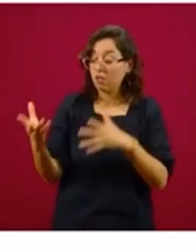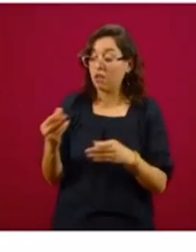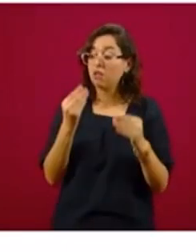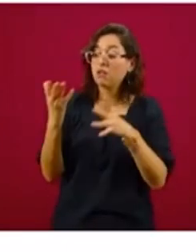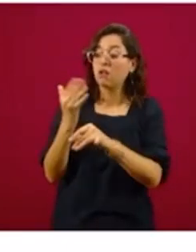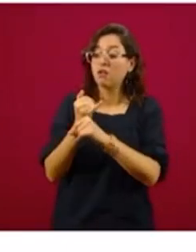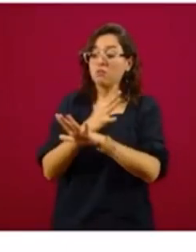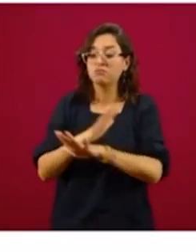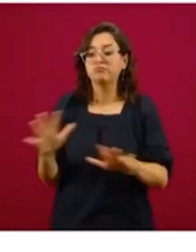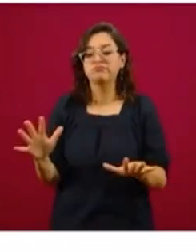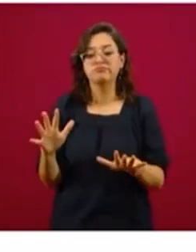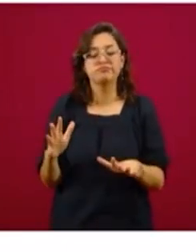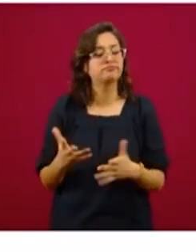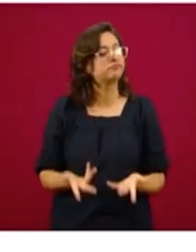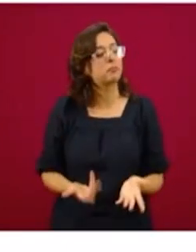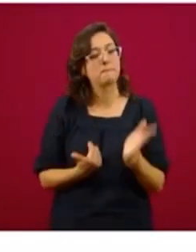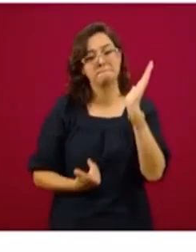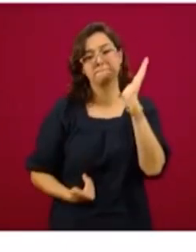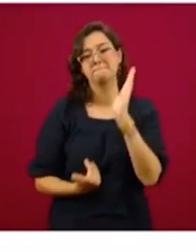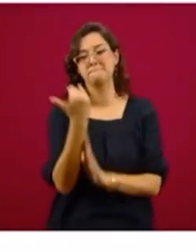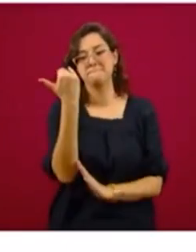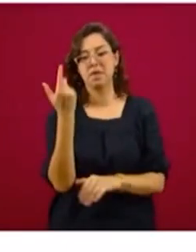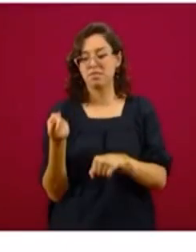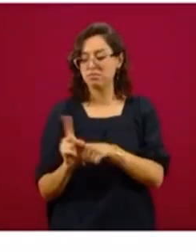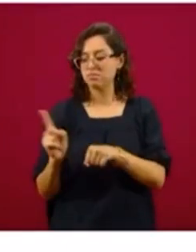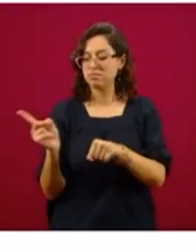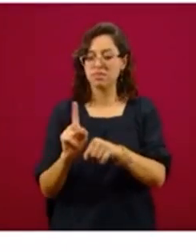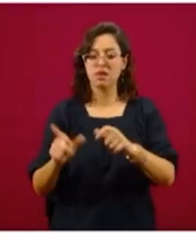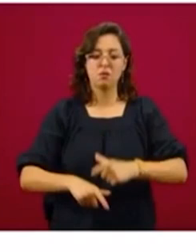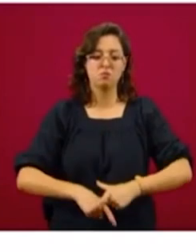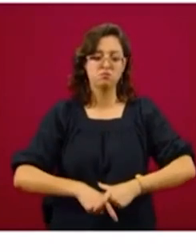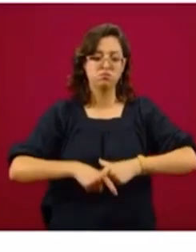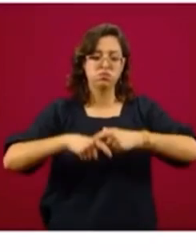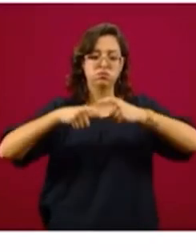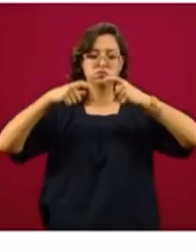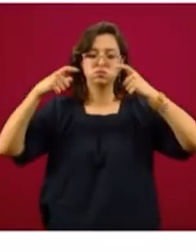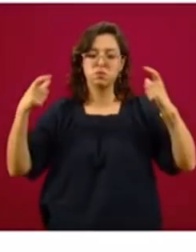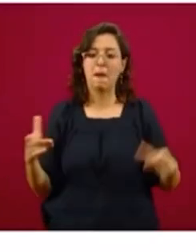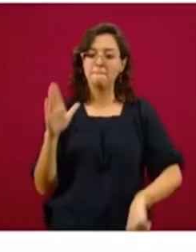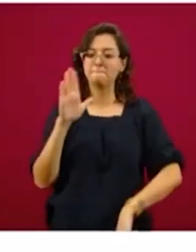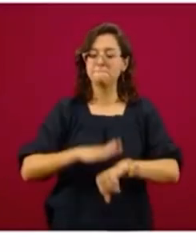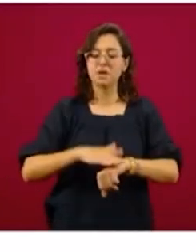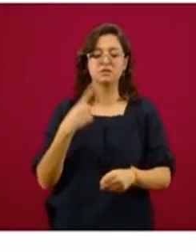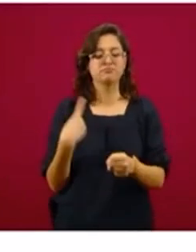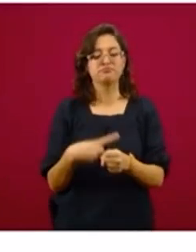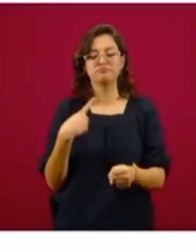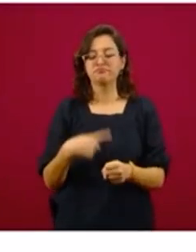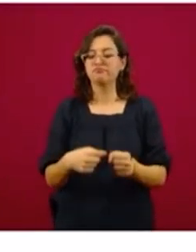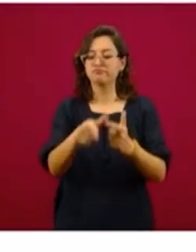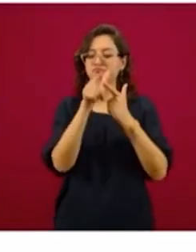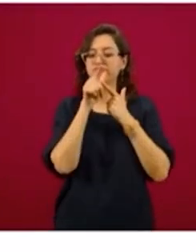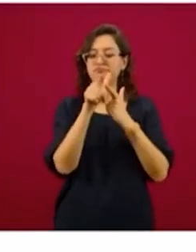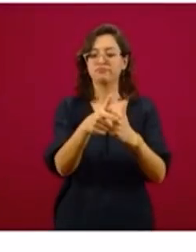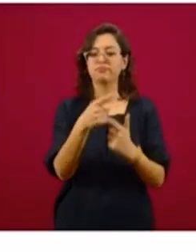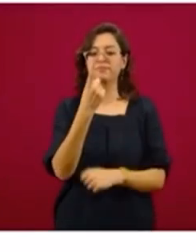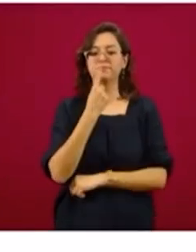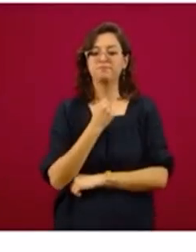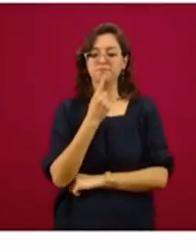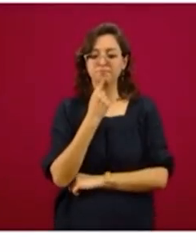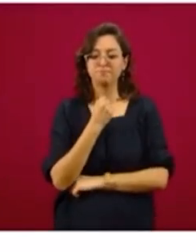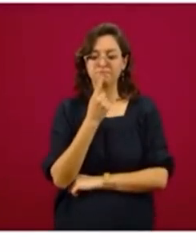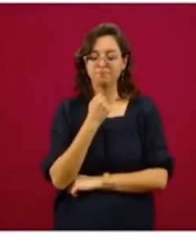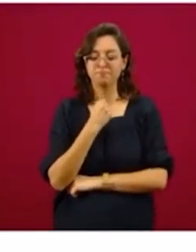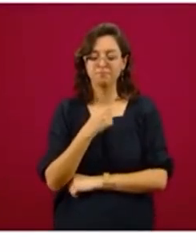la tendencia es han incrementado día con día de forma constante y por lo tanto se pone tendencia